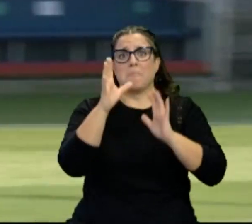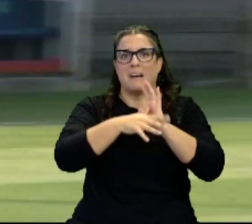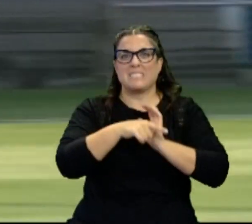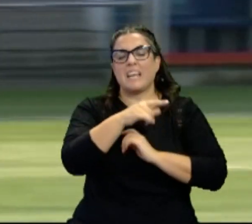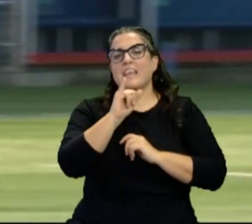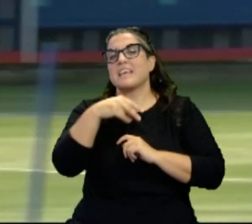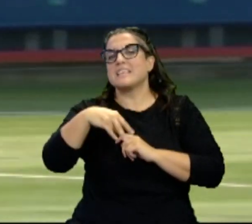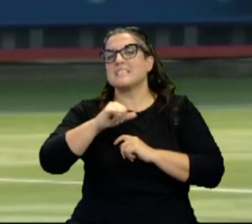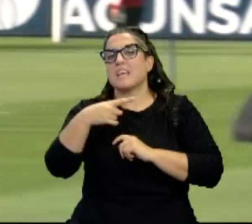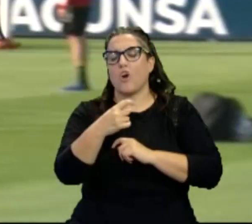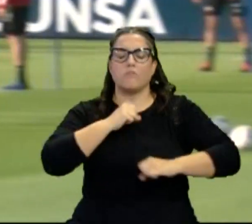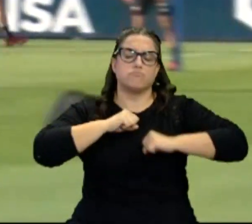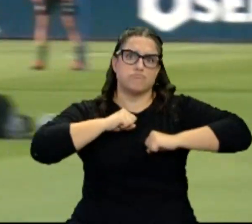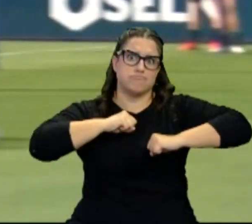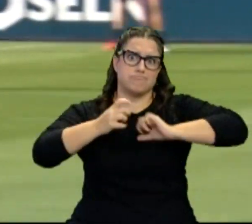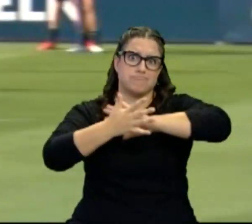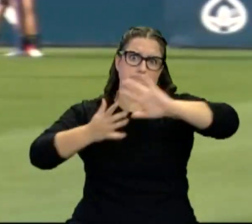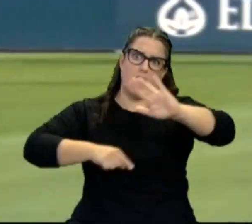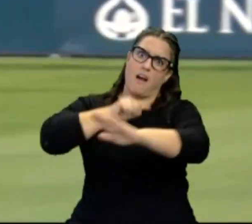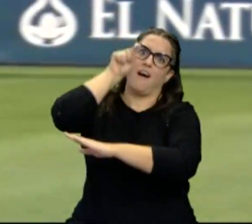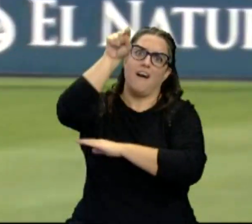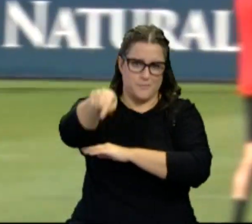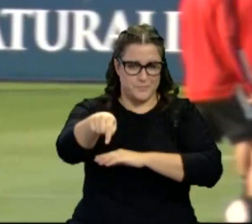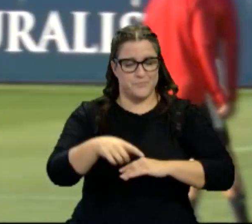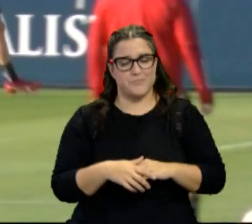Íñigo Pérez, quien ha tenido que sprintar a la otra parte del campo.